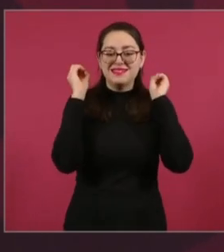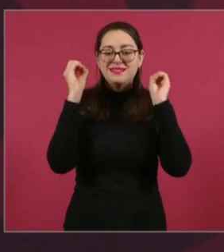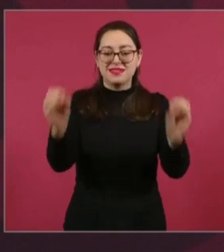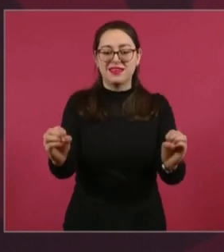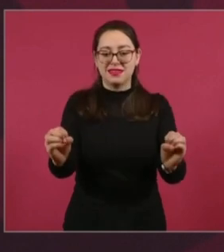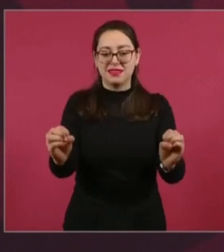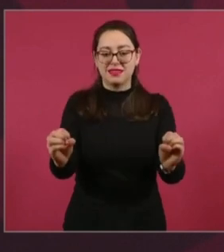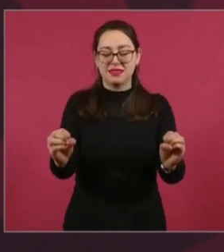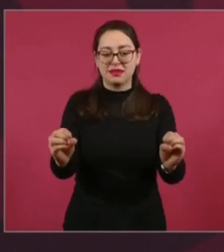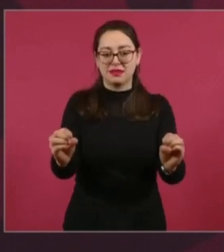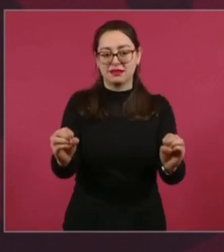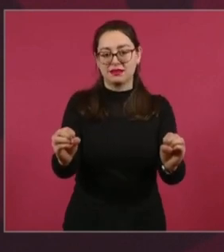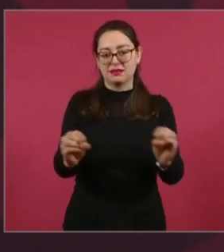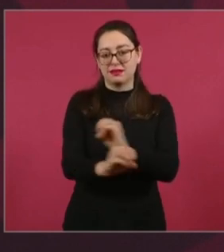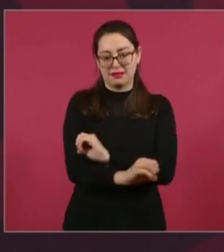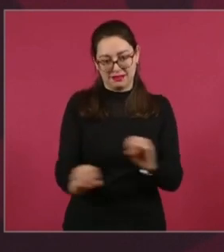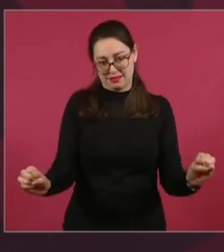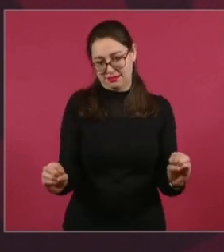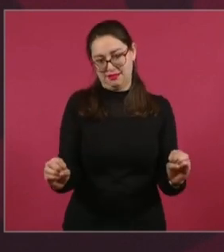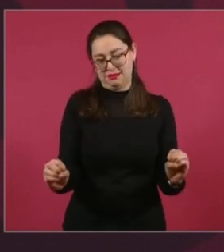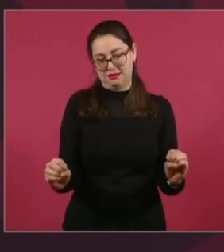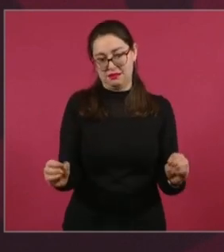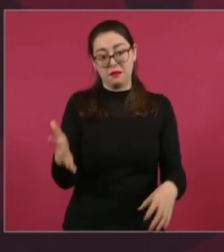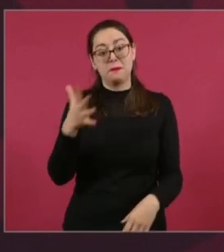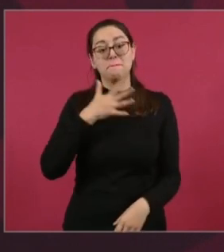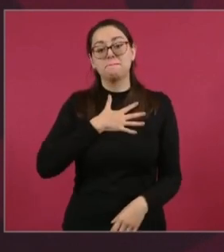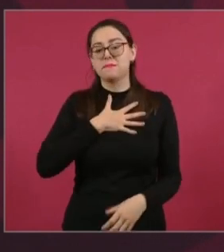y lo que estimo más importante en mi vida